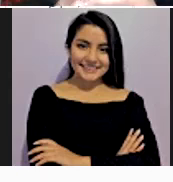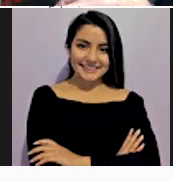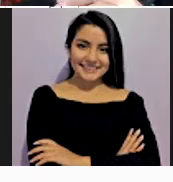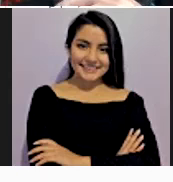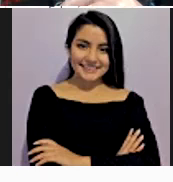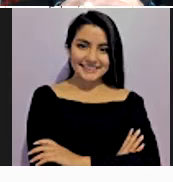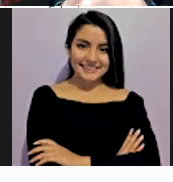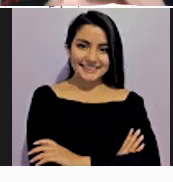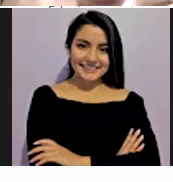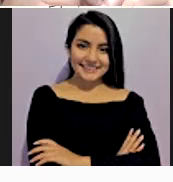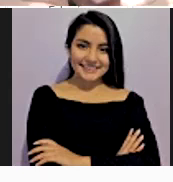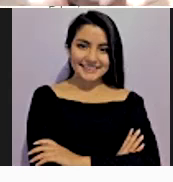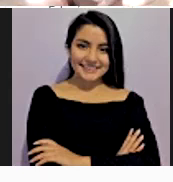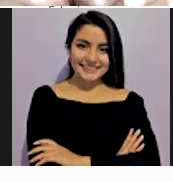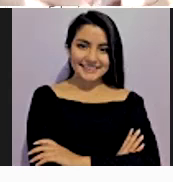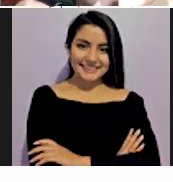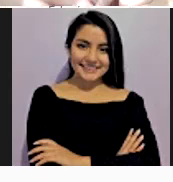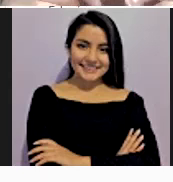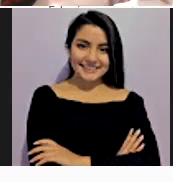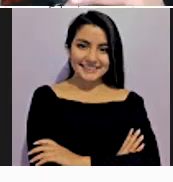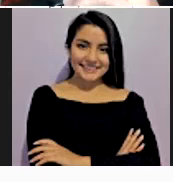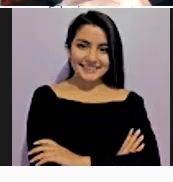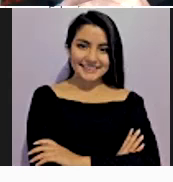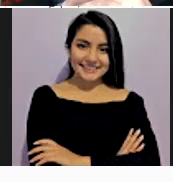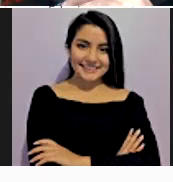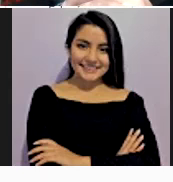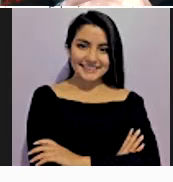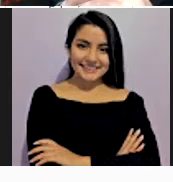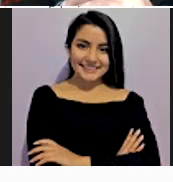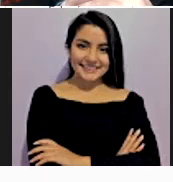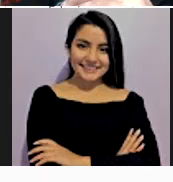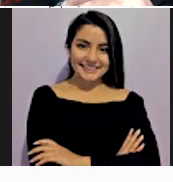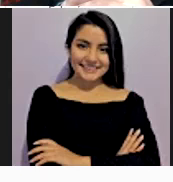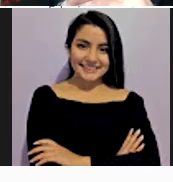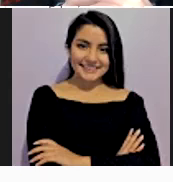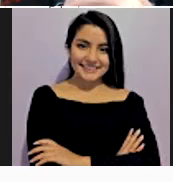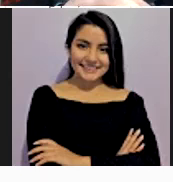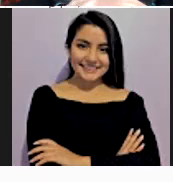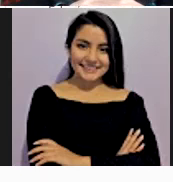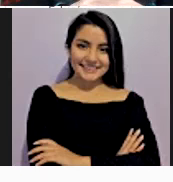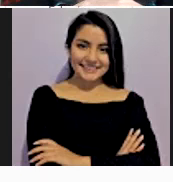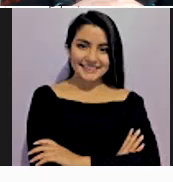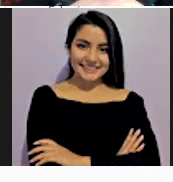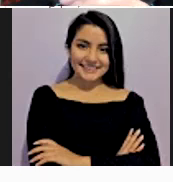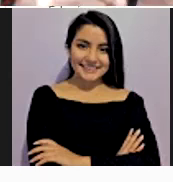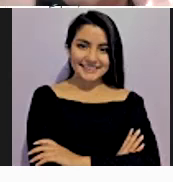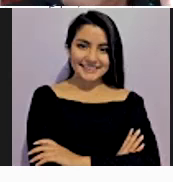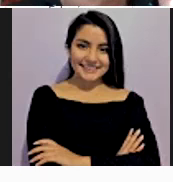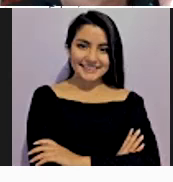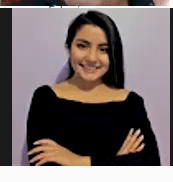de fondo. Ahí vamos a la siguiente pregunta para llegar a esto. ¿Cuál es la relación